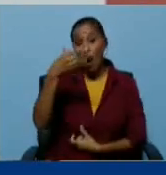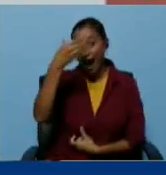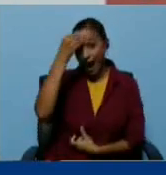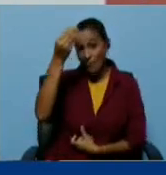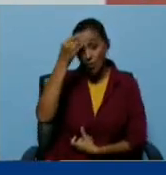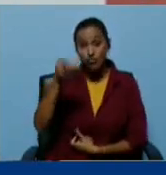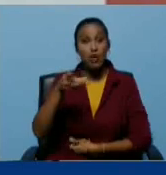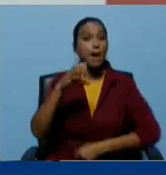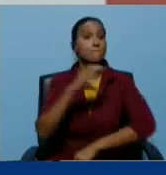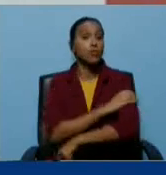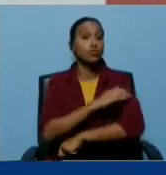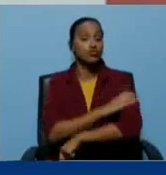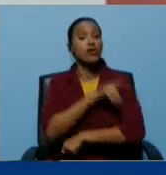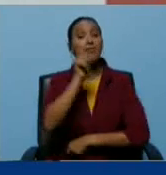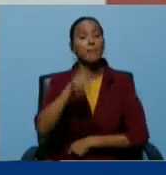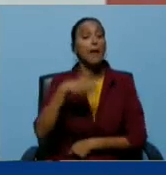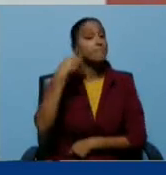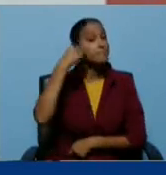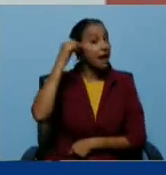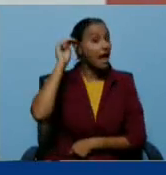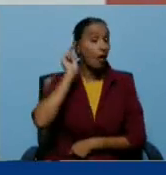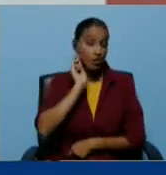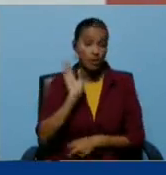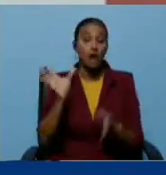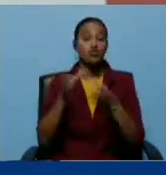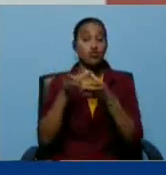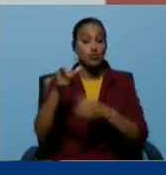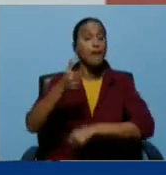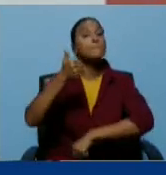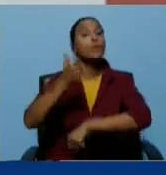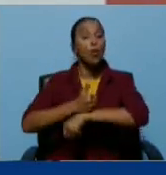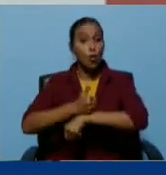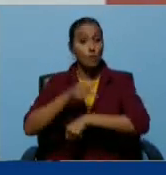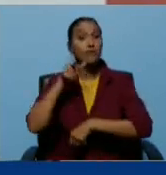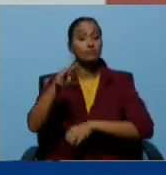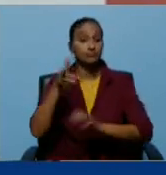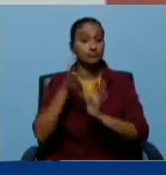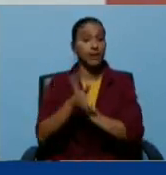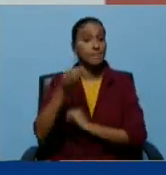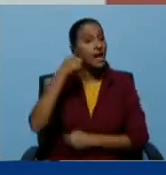y de la María fascista Machado, María Violencia Machado.